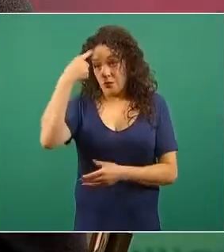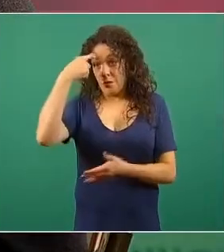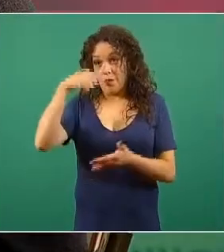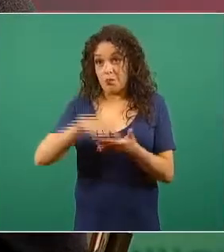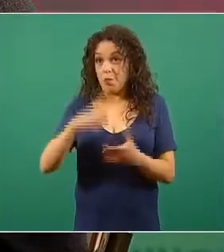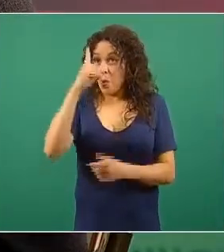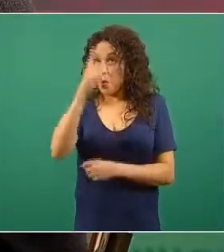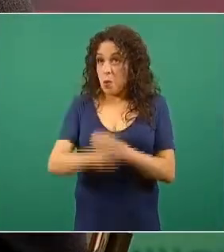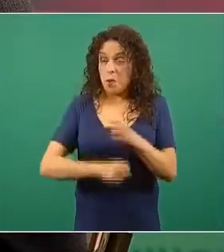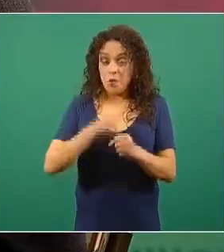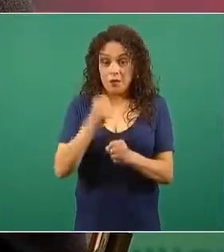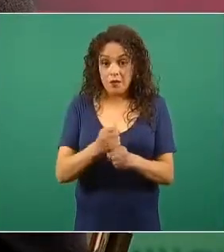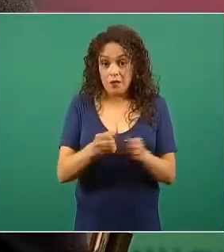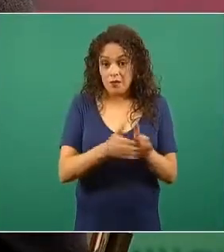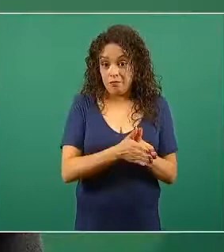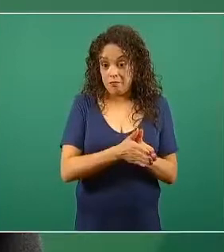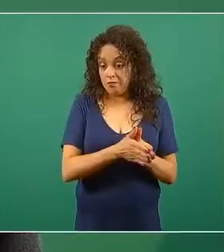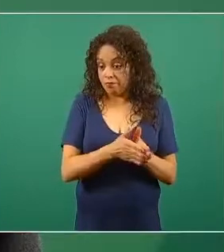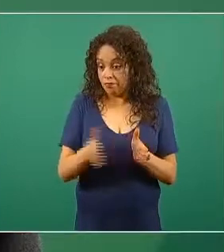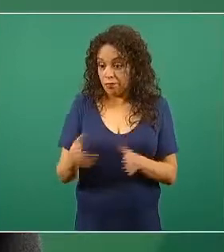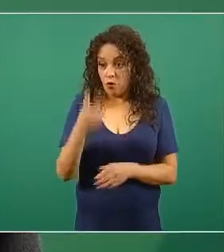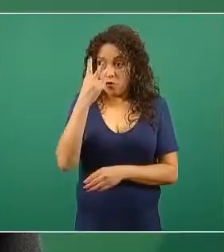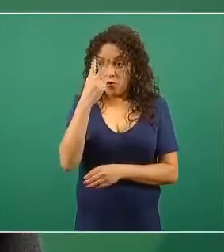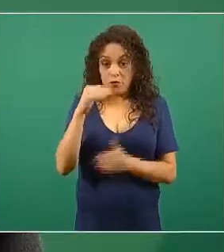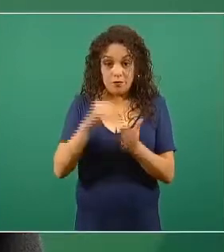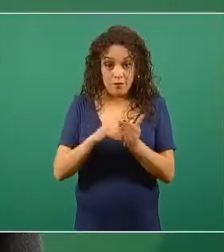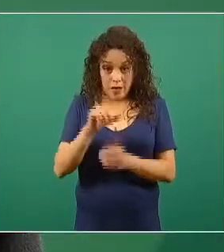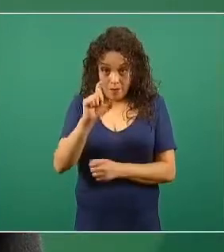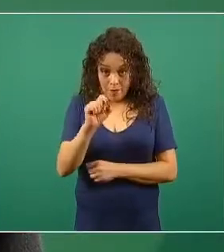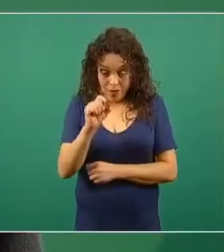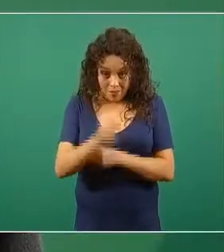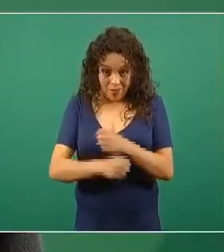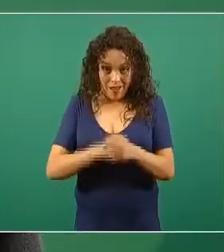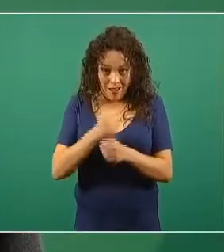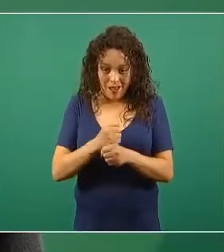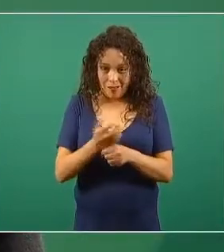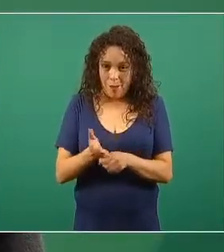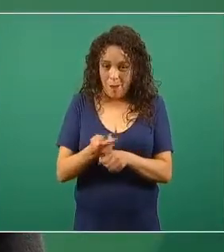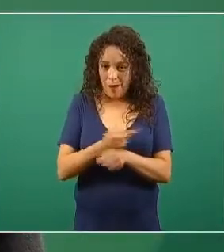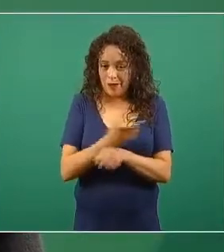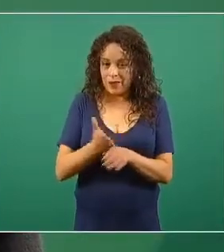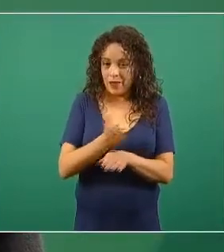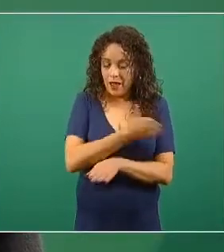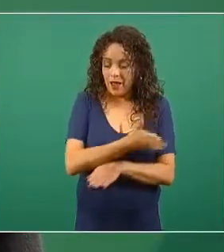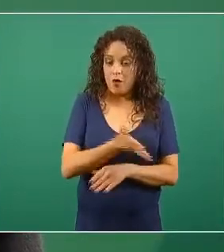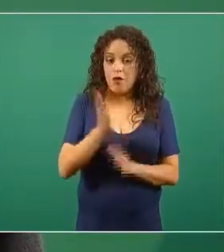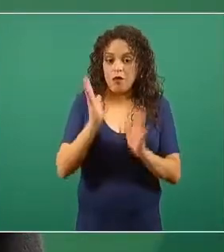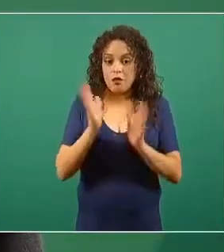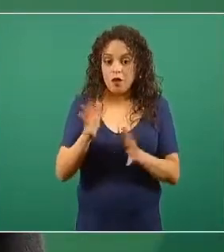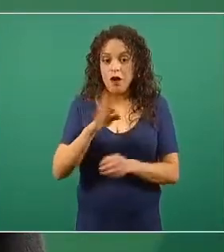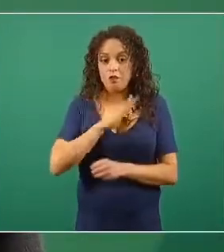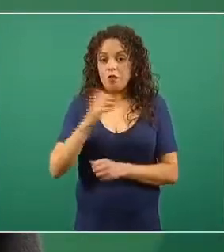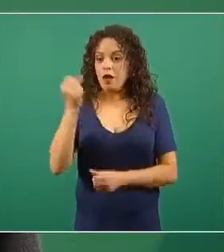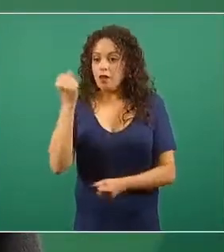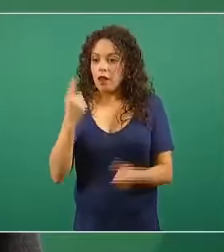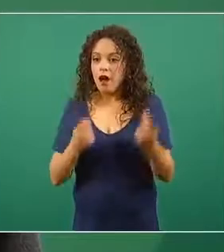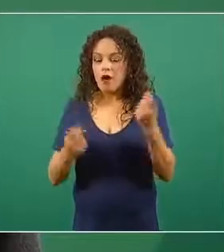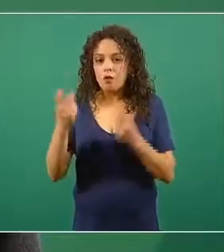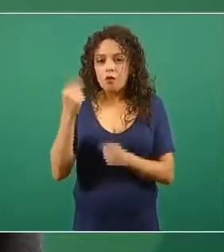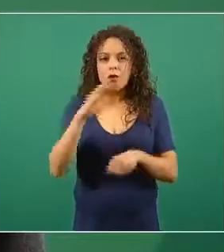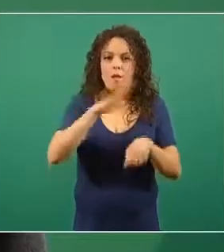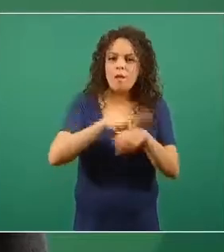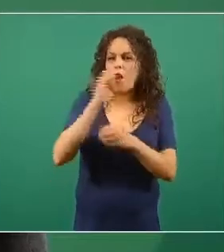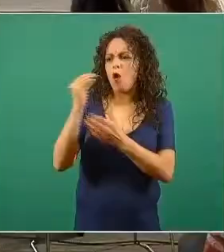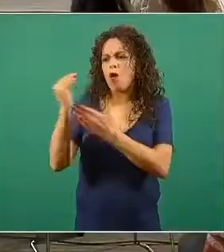manera, todo el 2020 prácticamente, hemos podido de alguna manera, en algunos casos más, en otros